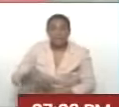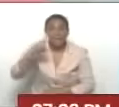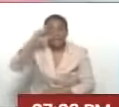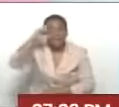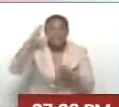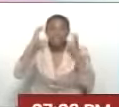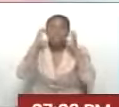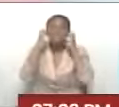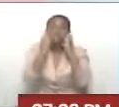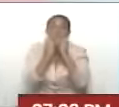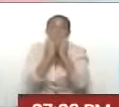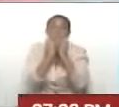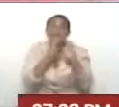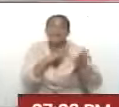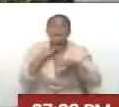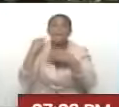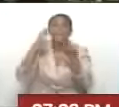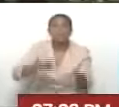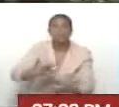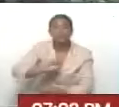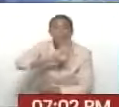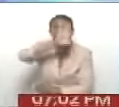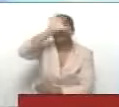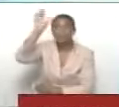partió a la eternidad.